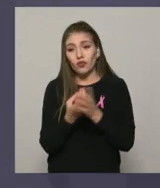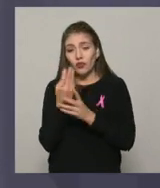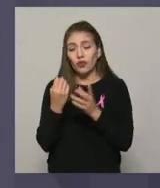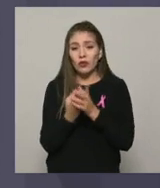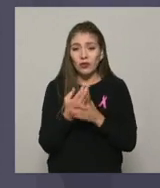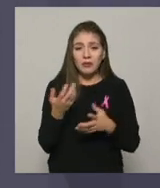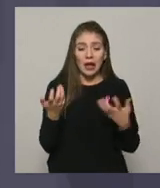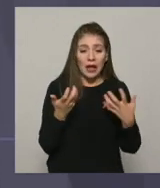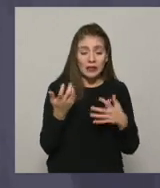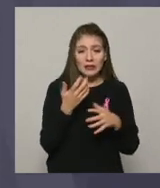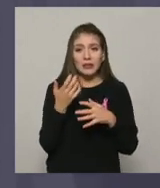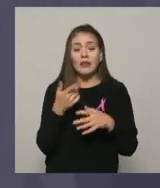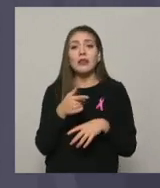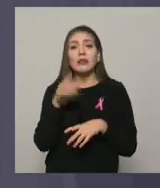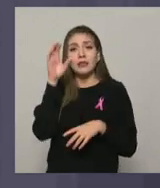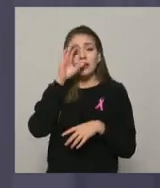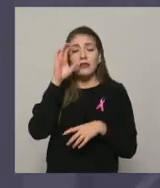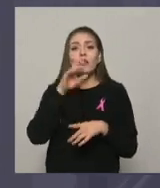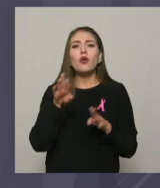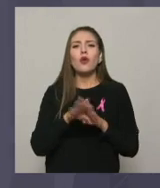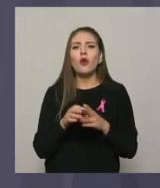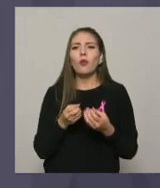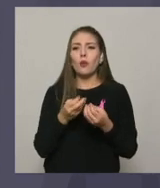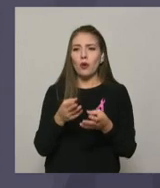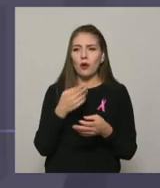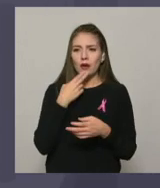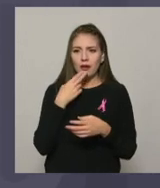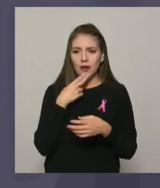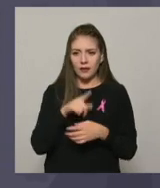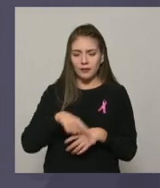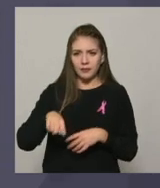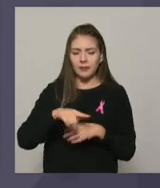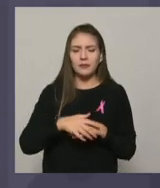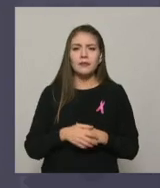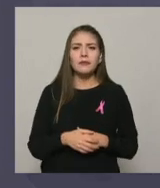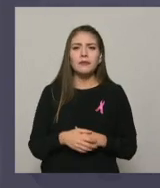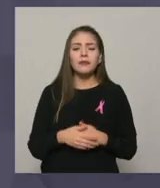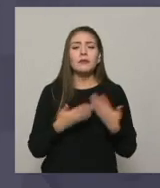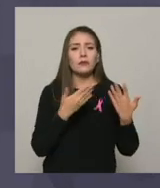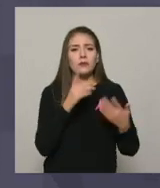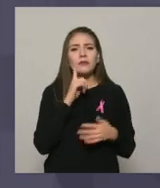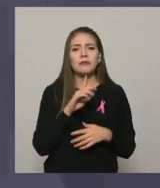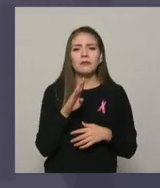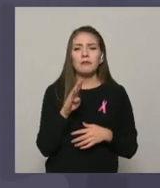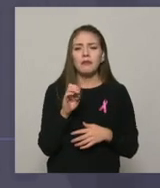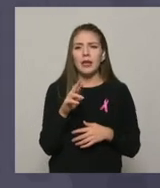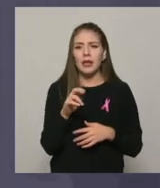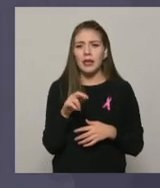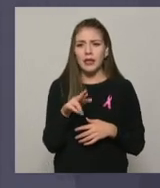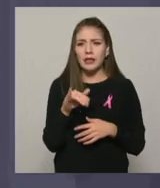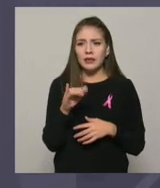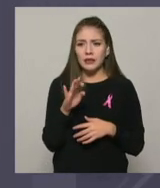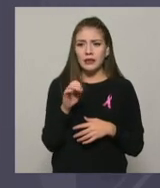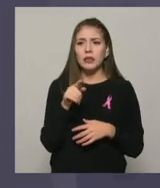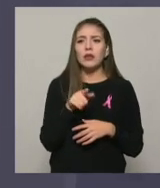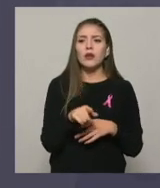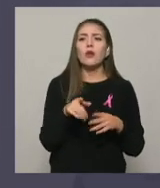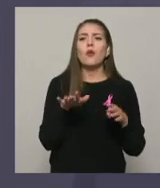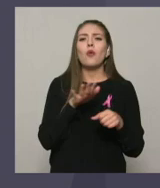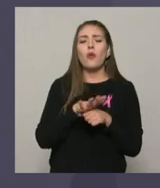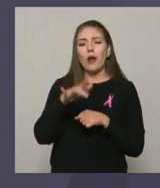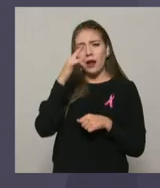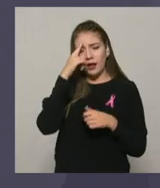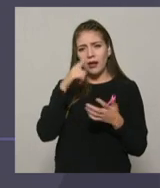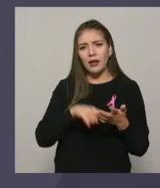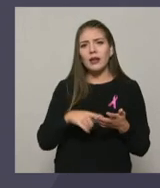de investigación. Berenice, en el caso de la Ciudad de México, para ti, ¿cuál sería el reportero o el perfil de periodista que requiere la ciencia